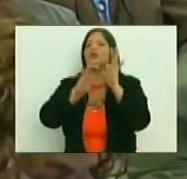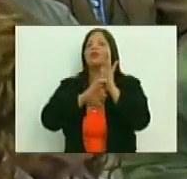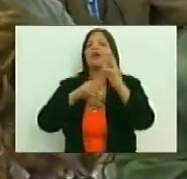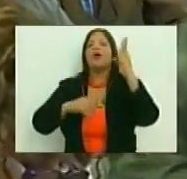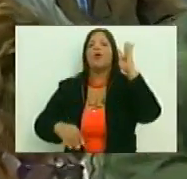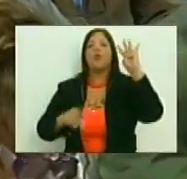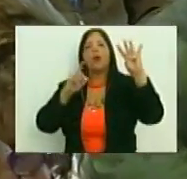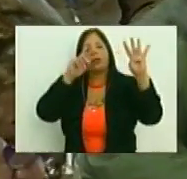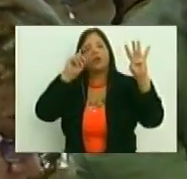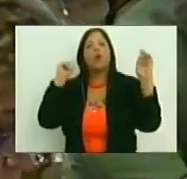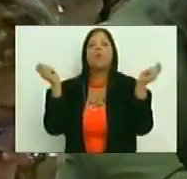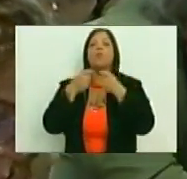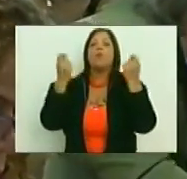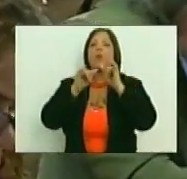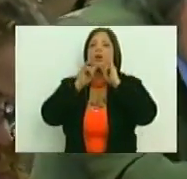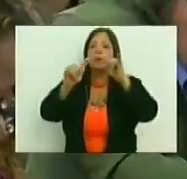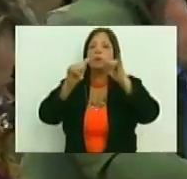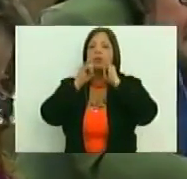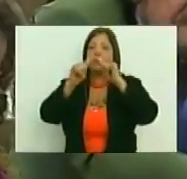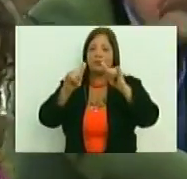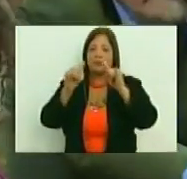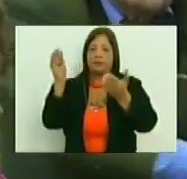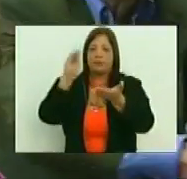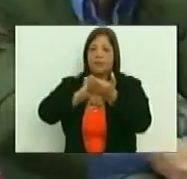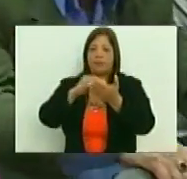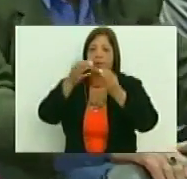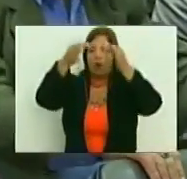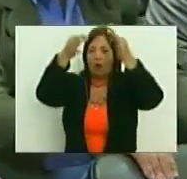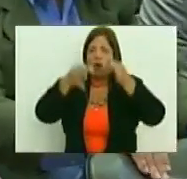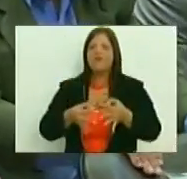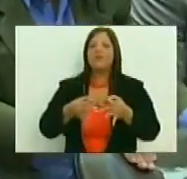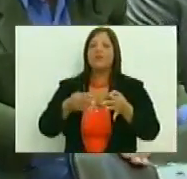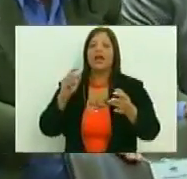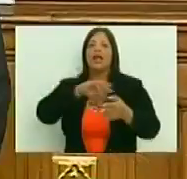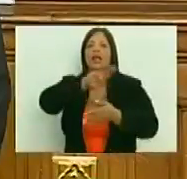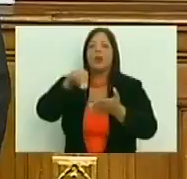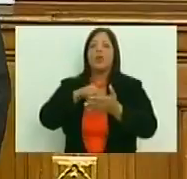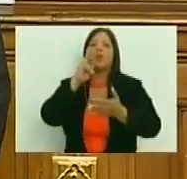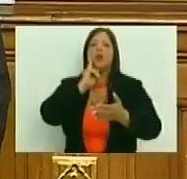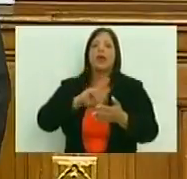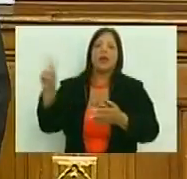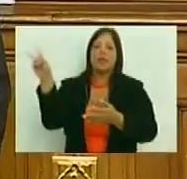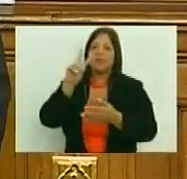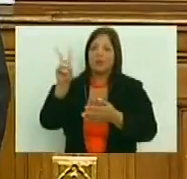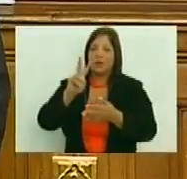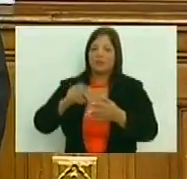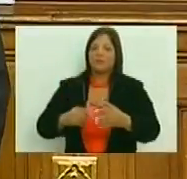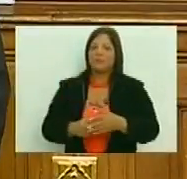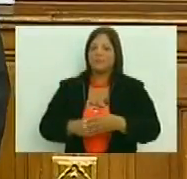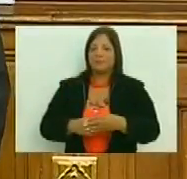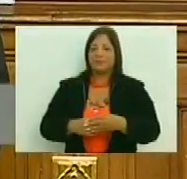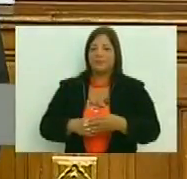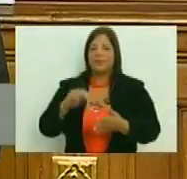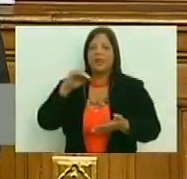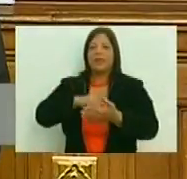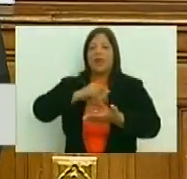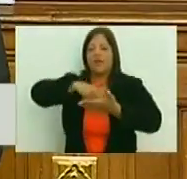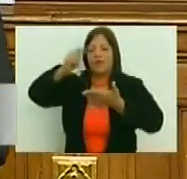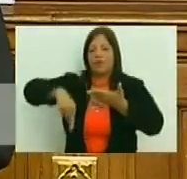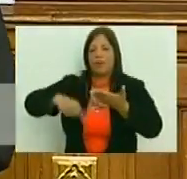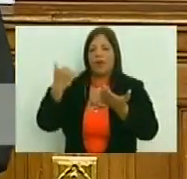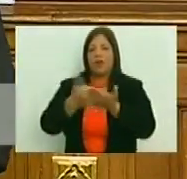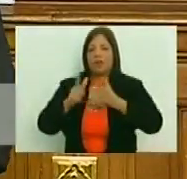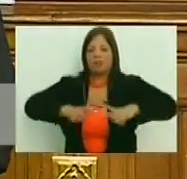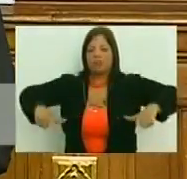Cuarto, publíquese el presente acuerdo en la Gaceta Oficial de la República Bolivariana de Venezuela, dado y firmado en